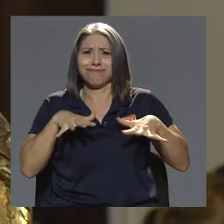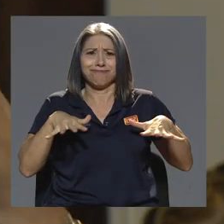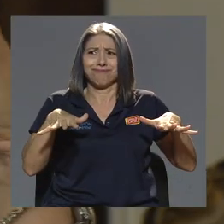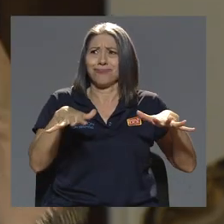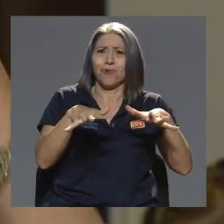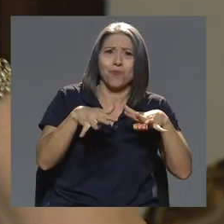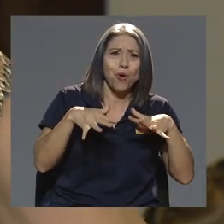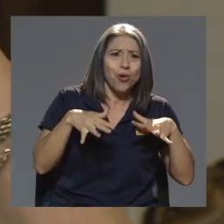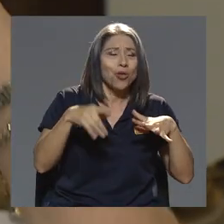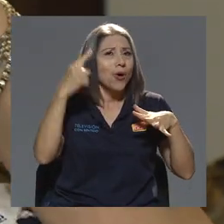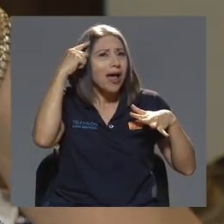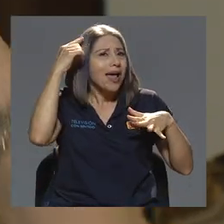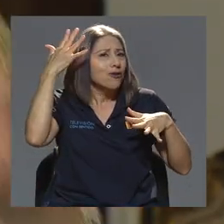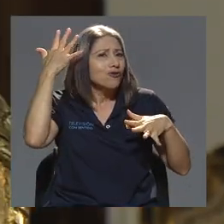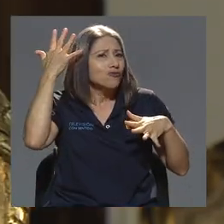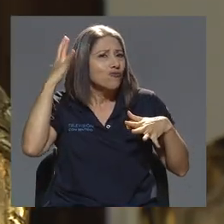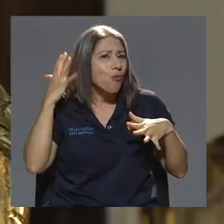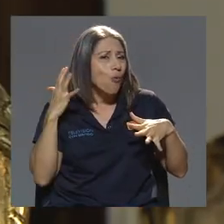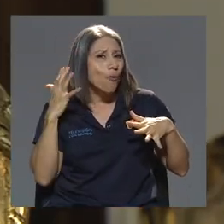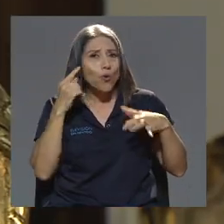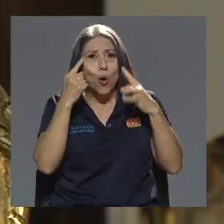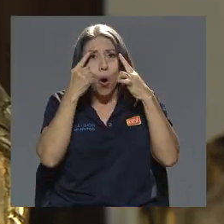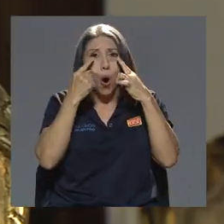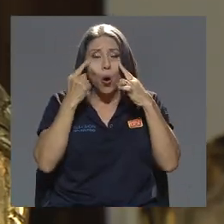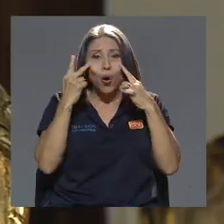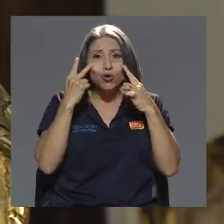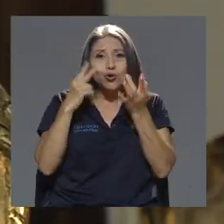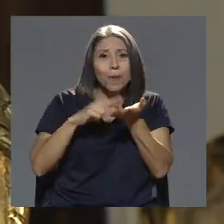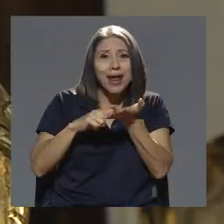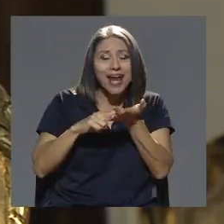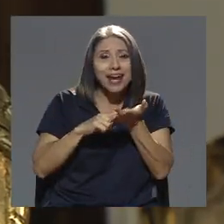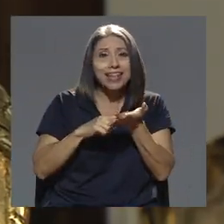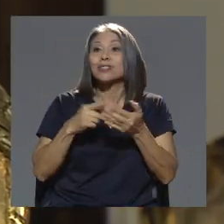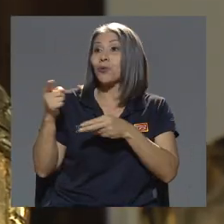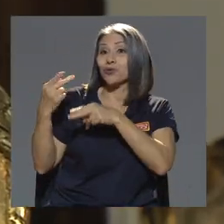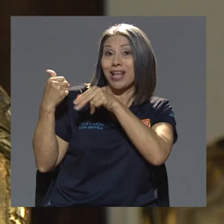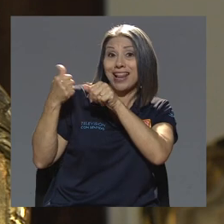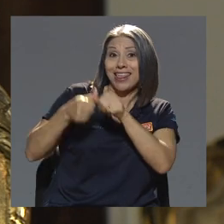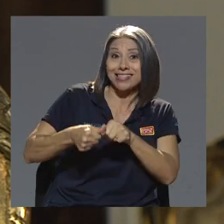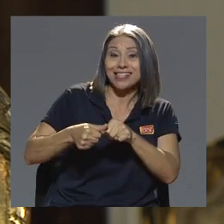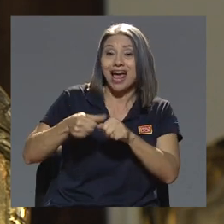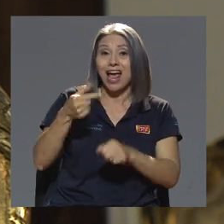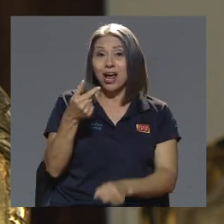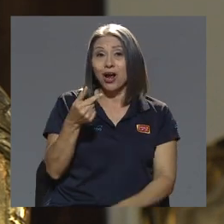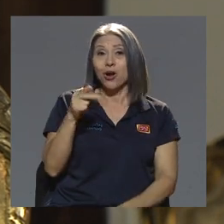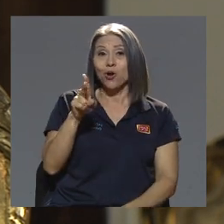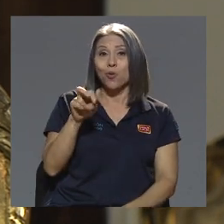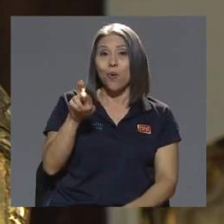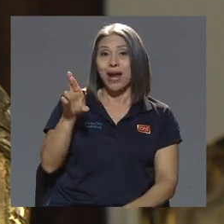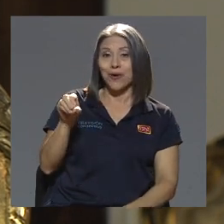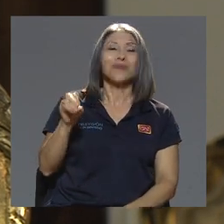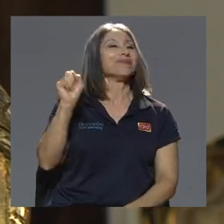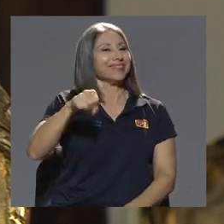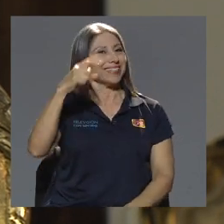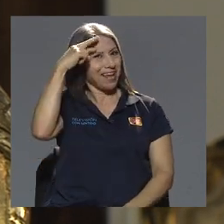en el medio, rubio, de ojos, unos ojos verdes enormes. Usted entonces, le decía el güero. El güero, en México a los rubios le decimos los güeros,